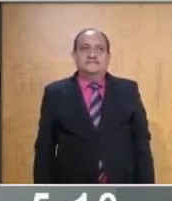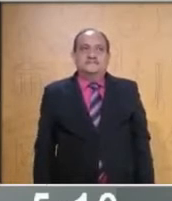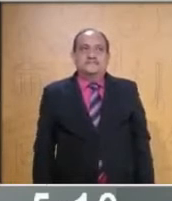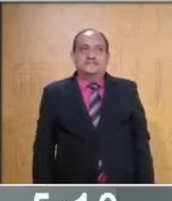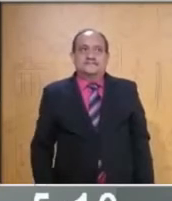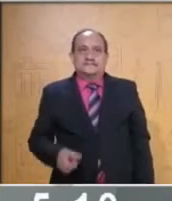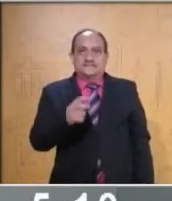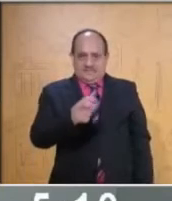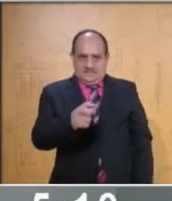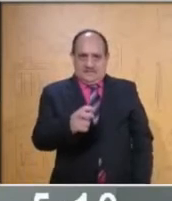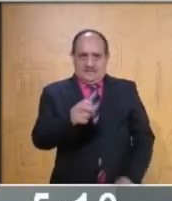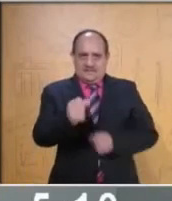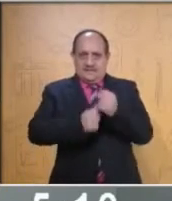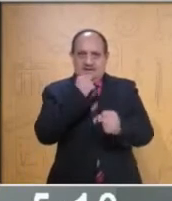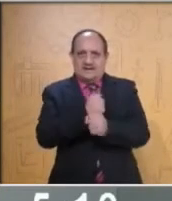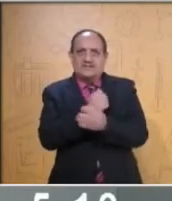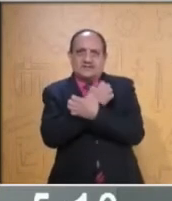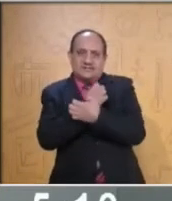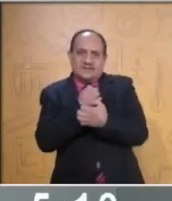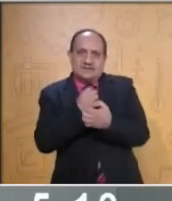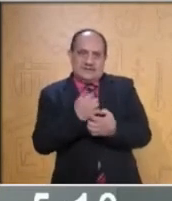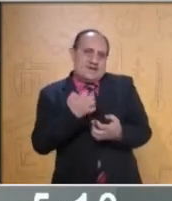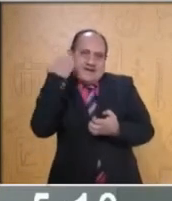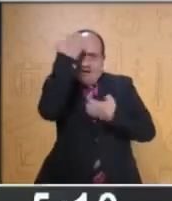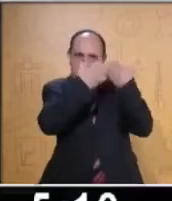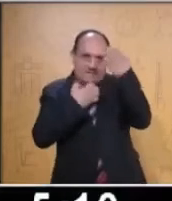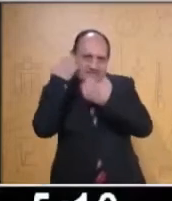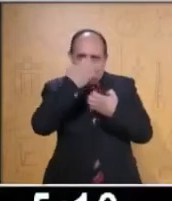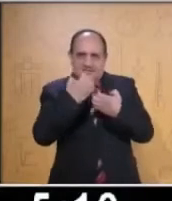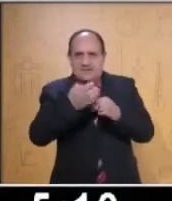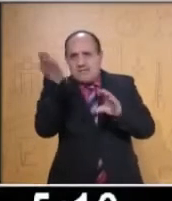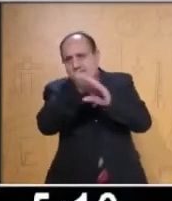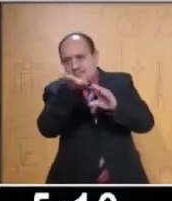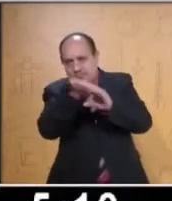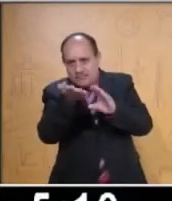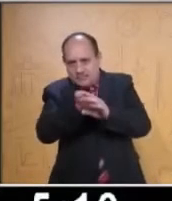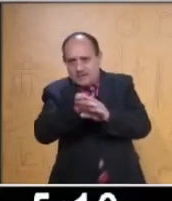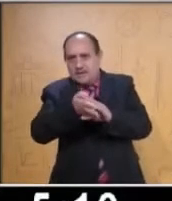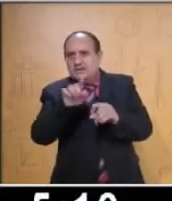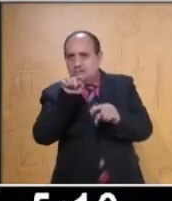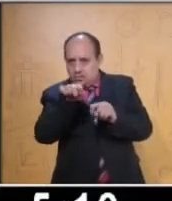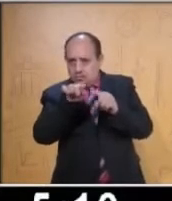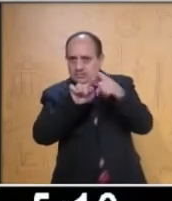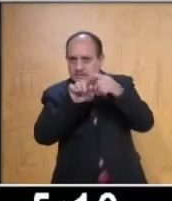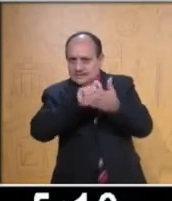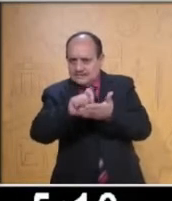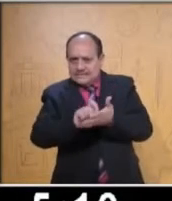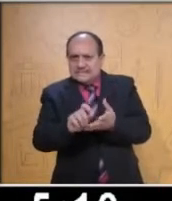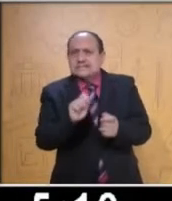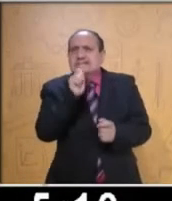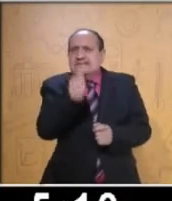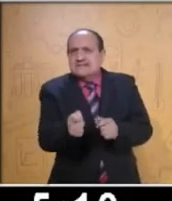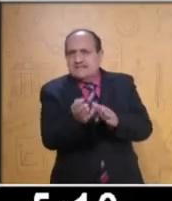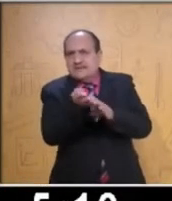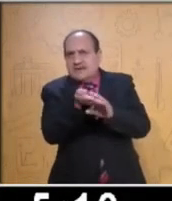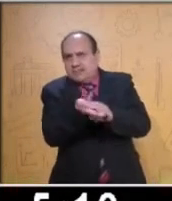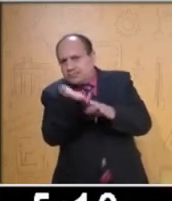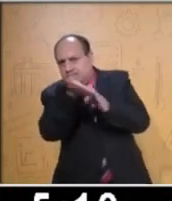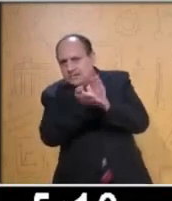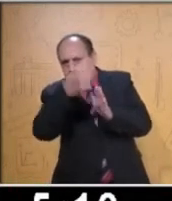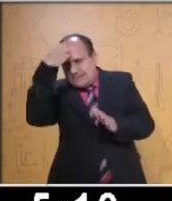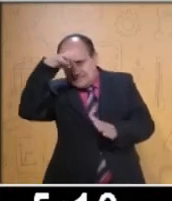Este ciclo escolar será evaluado con tu carpeta de experiencias. Pero, ¿qué es la carpeta de